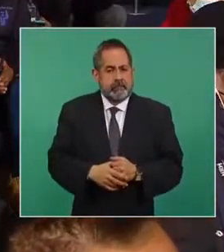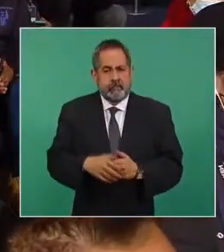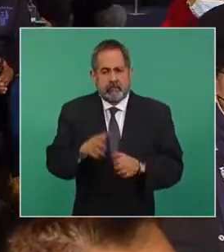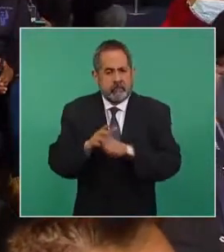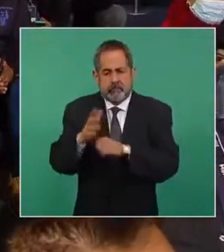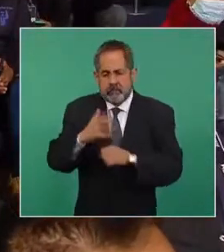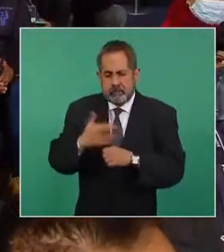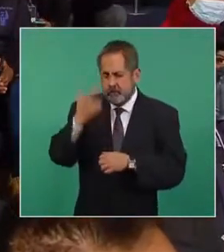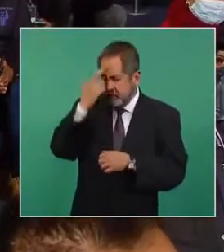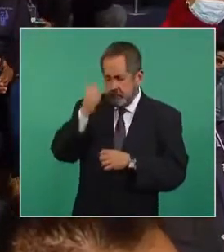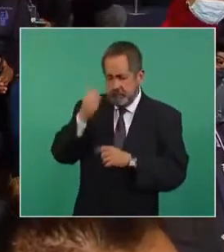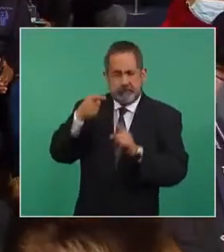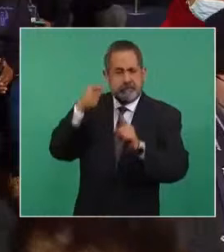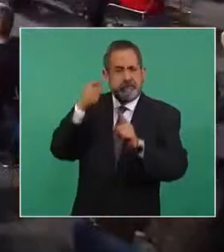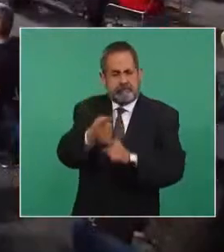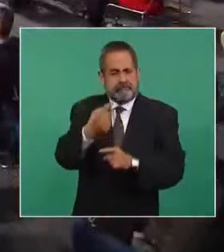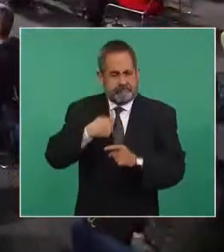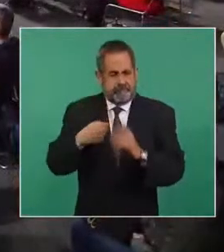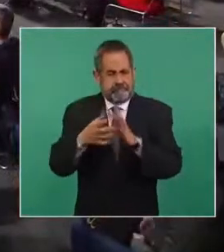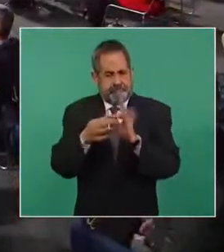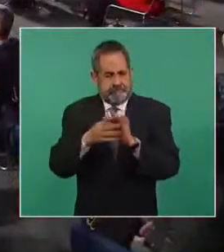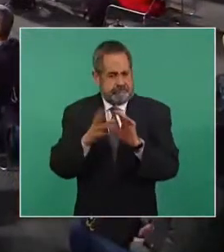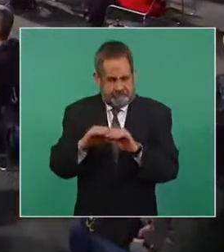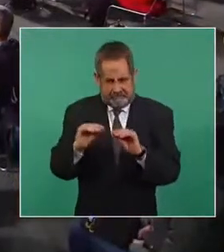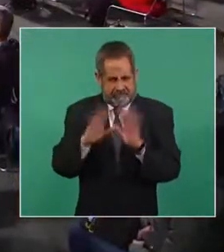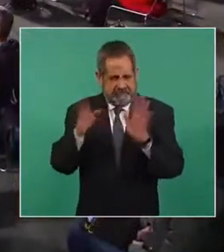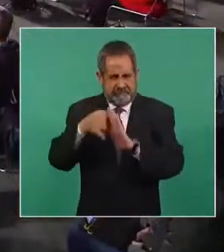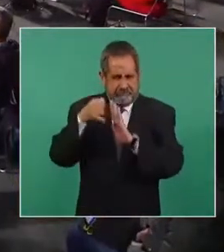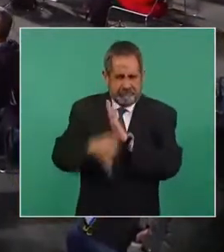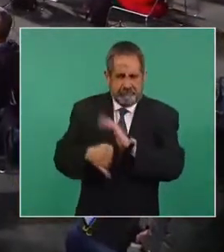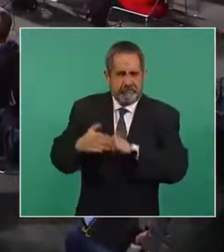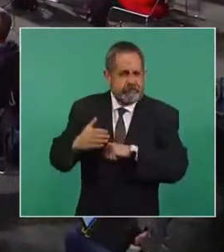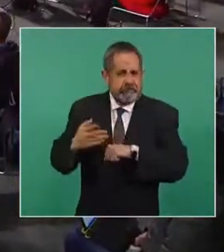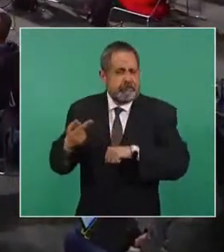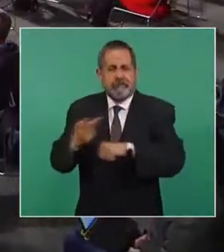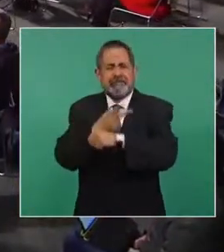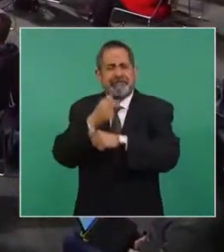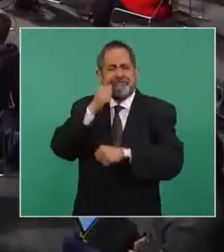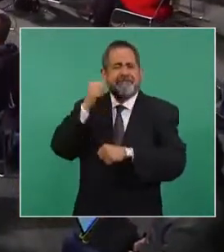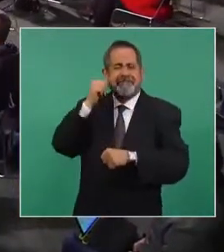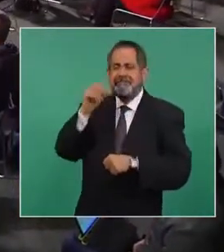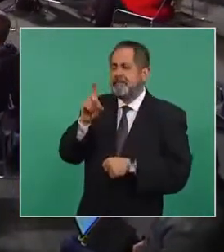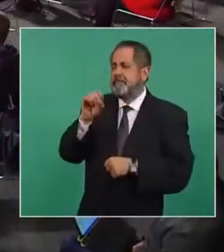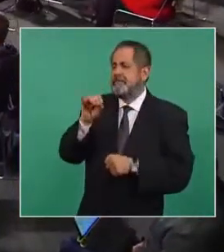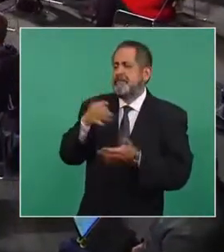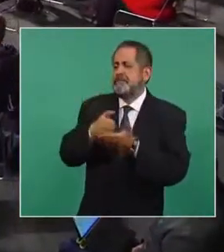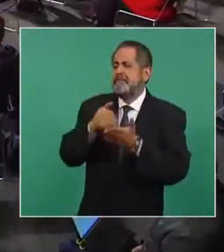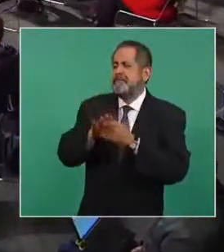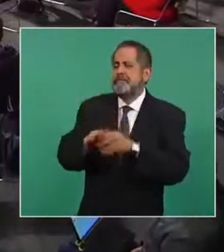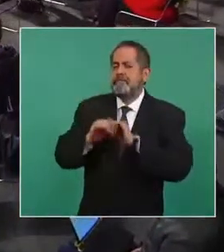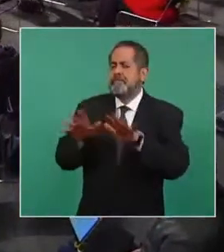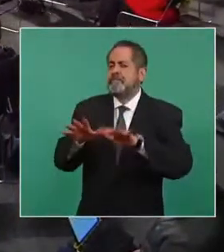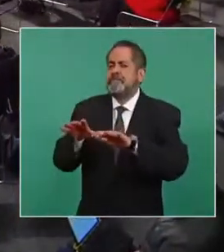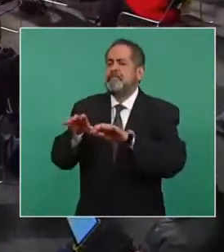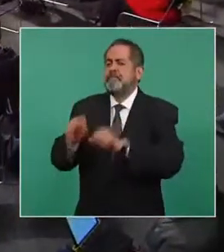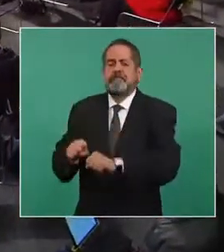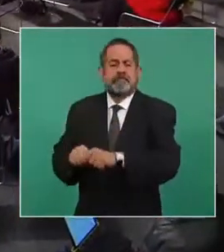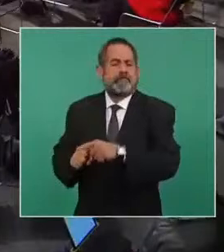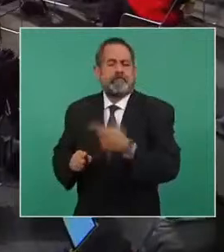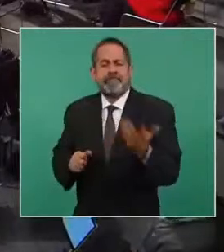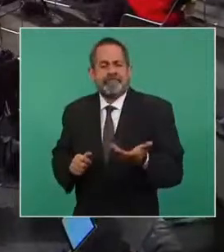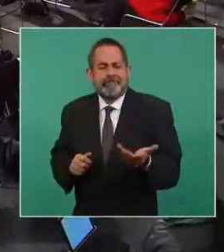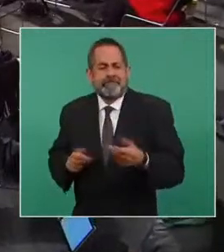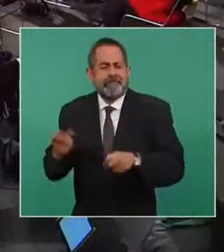la razón y que si nos pudiera dar más a fondo qué fue qué es lo que lo llevó a esta publicación del